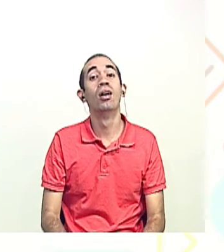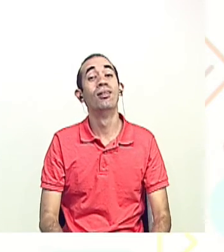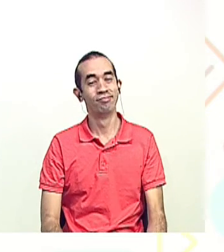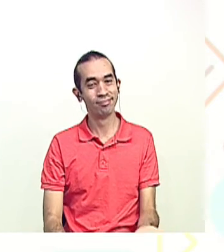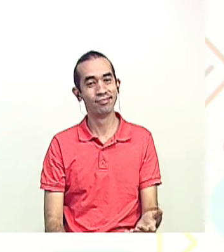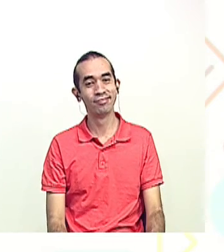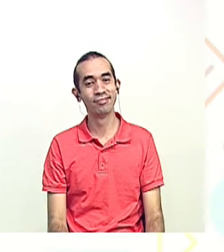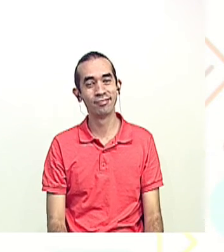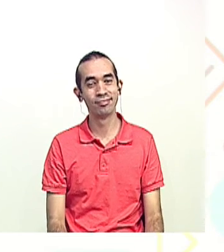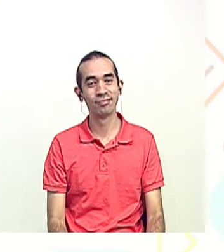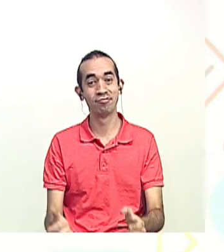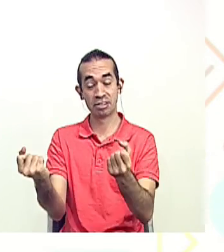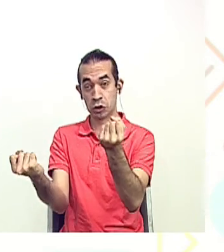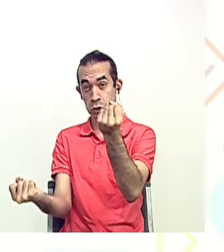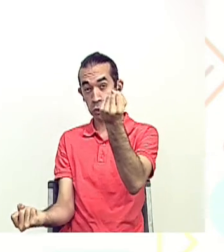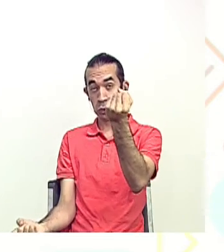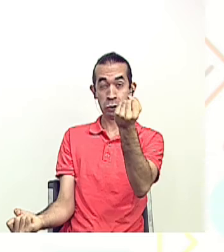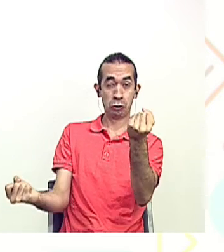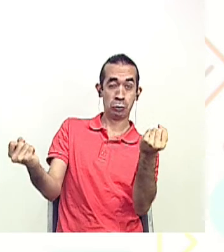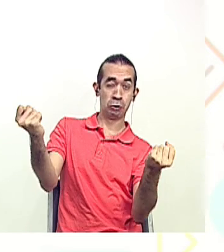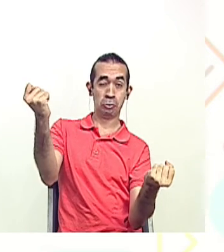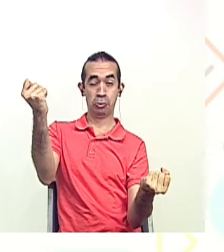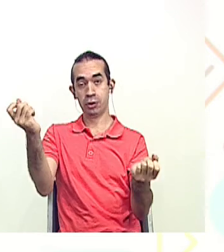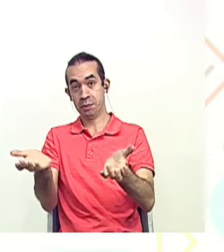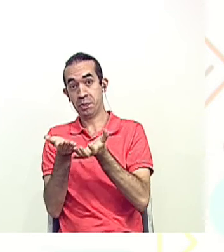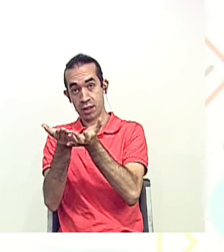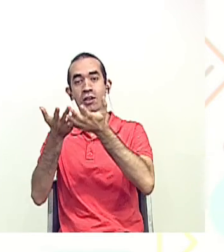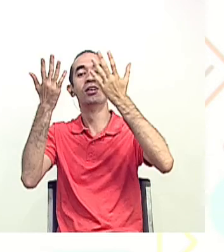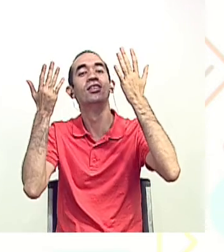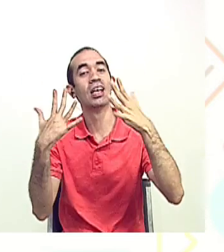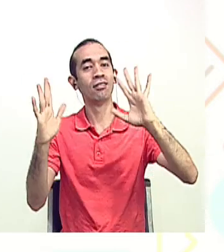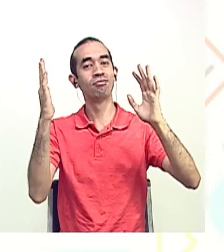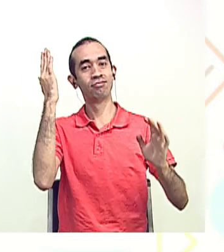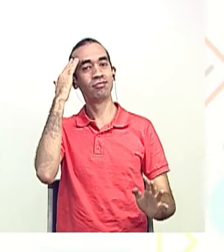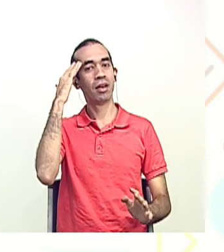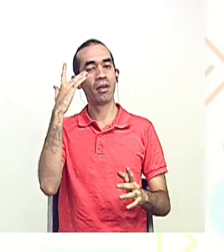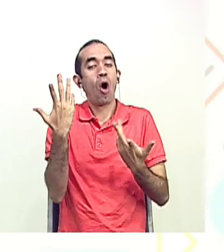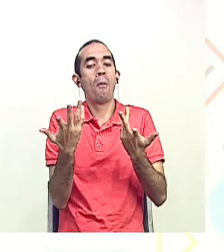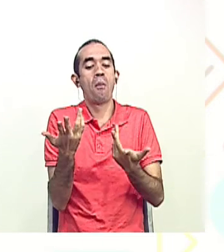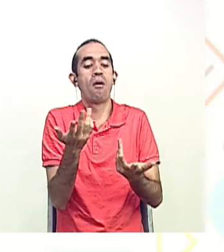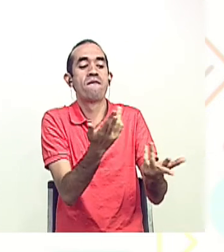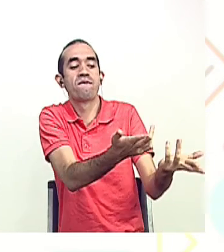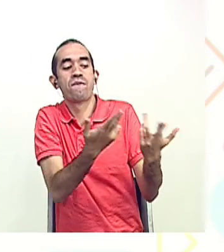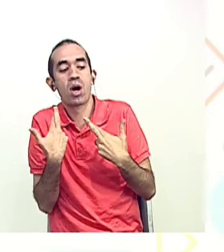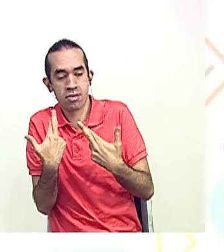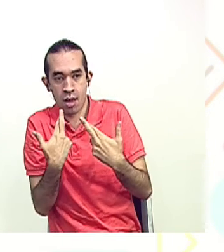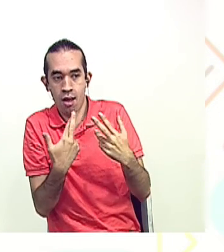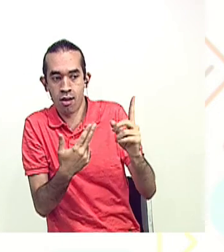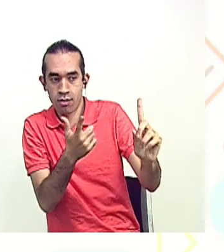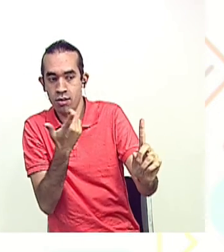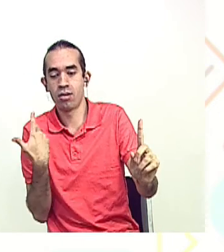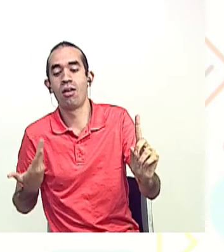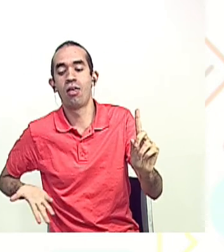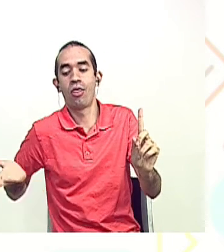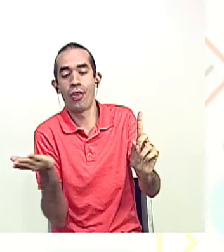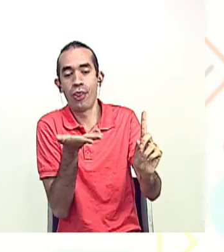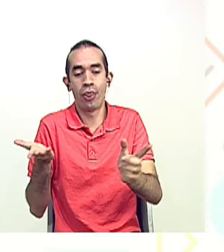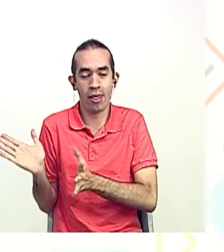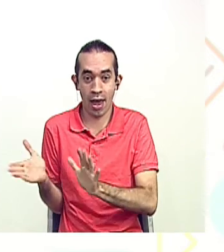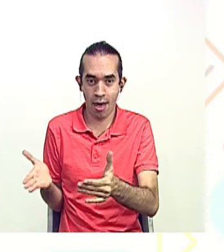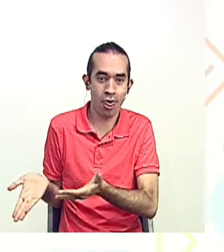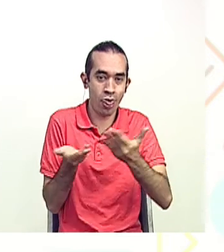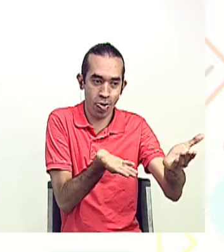ayudamos al capitán del barco, el encargado. ¿Por qué? Porque resulta que las